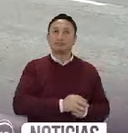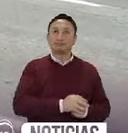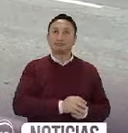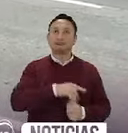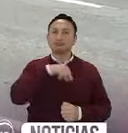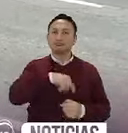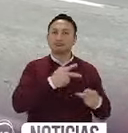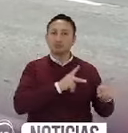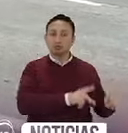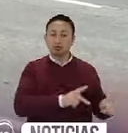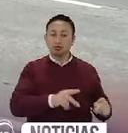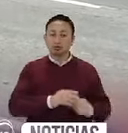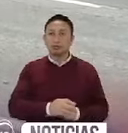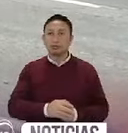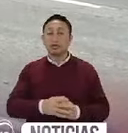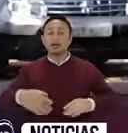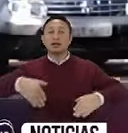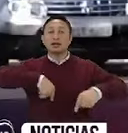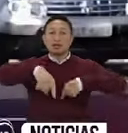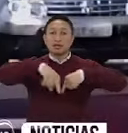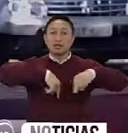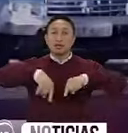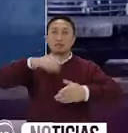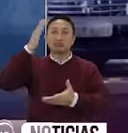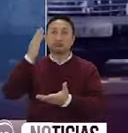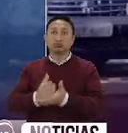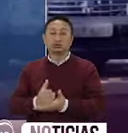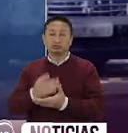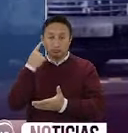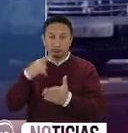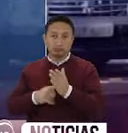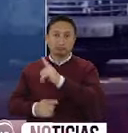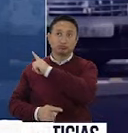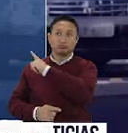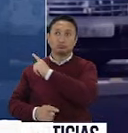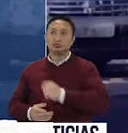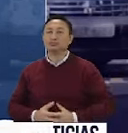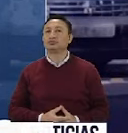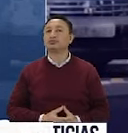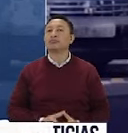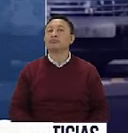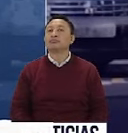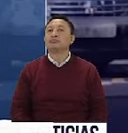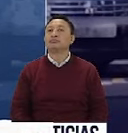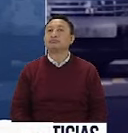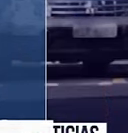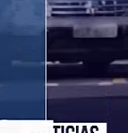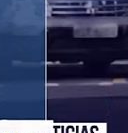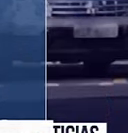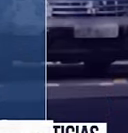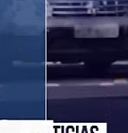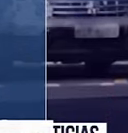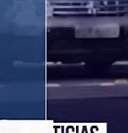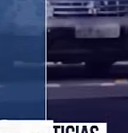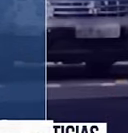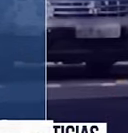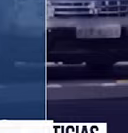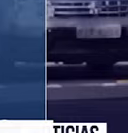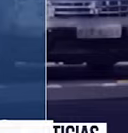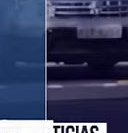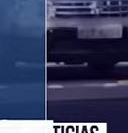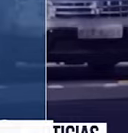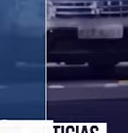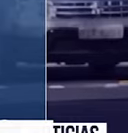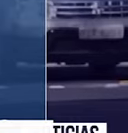tiene planificado interrumpir la circulación vehicular sobre las avenidas Ladrón de Guevara, Velasco Ibarra, la avenida Pichincha, la